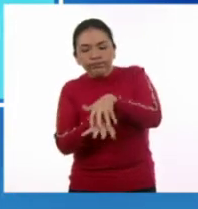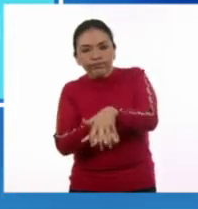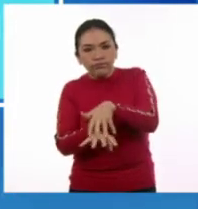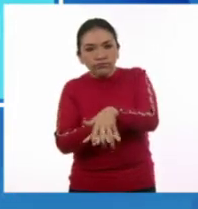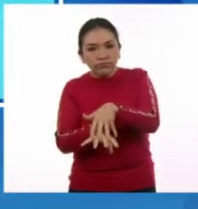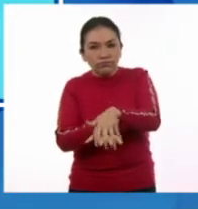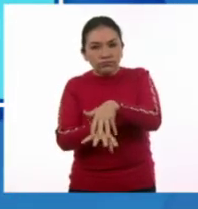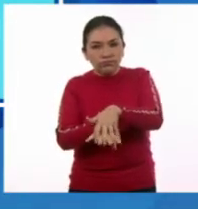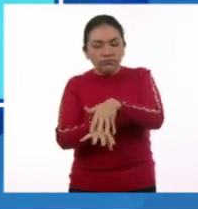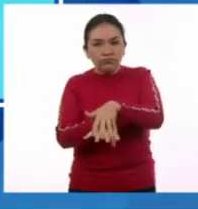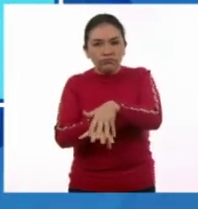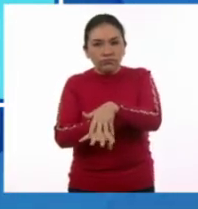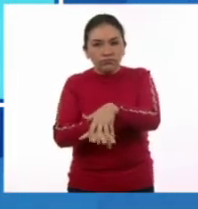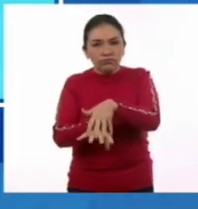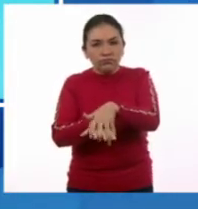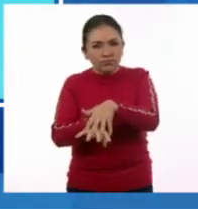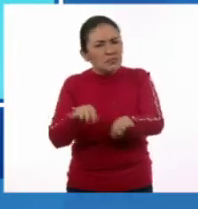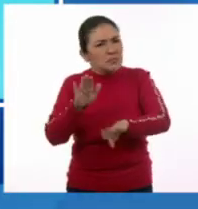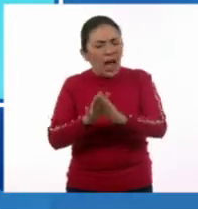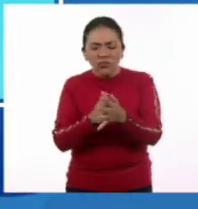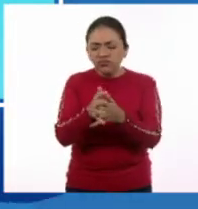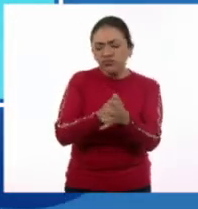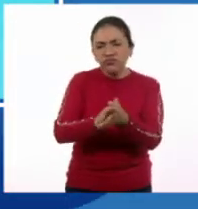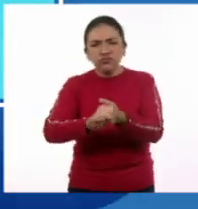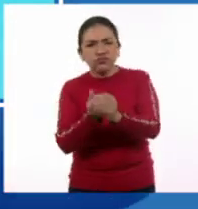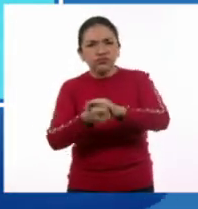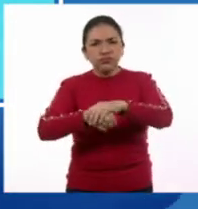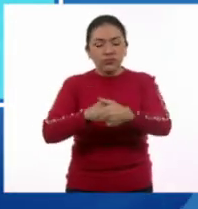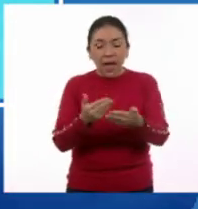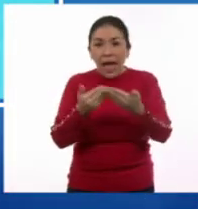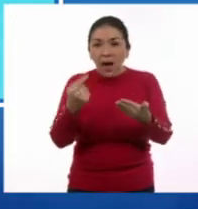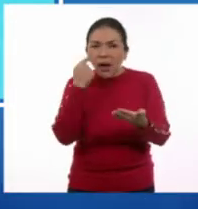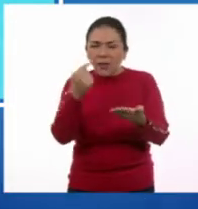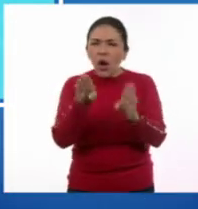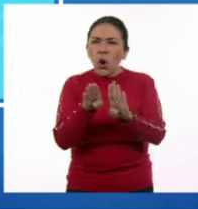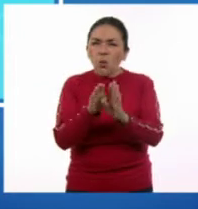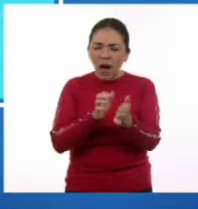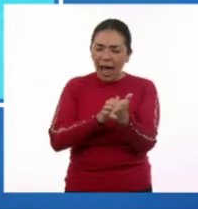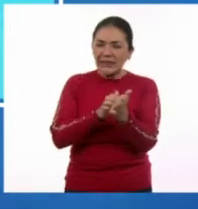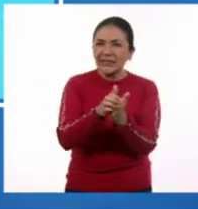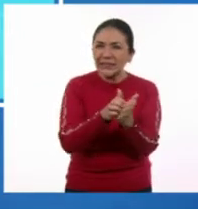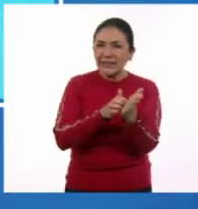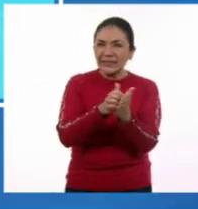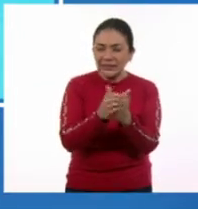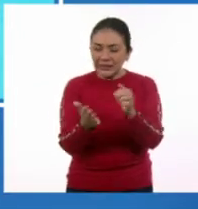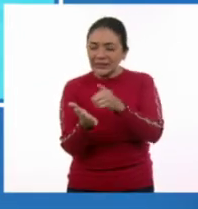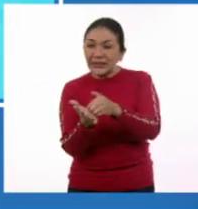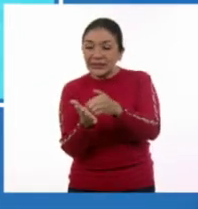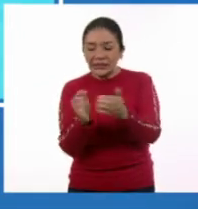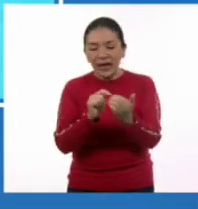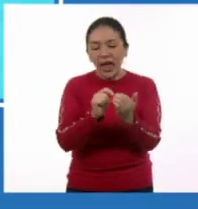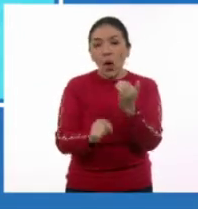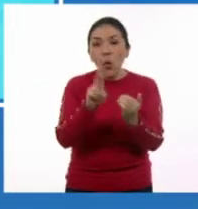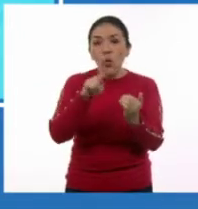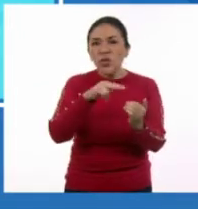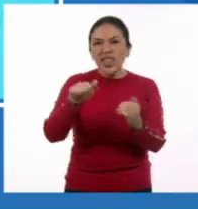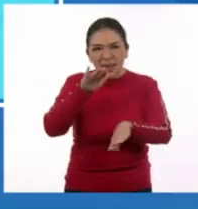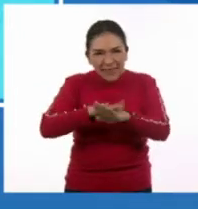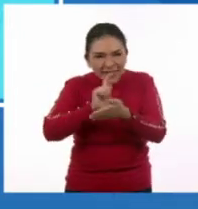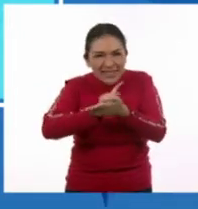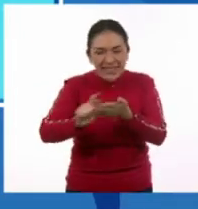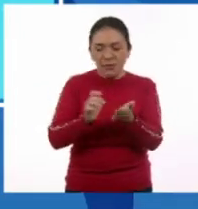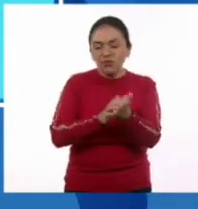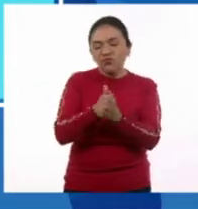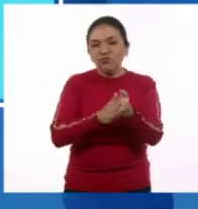mismo con la otra mano frota los dedos a horas como que rasguñada palmas de tus manos para lavar tus